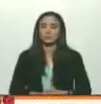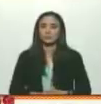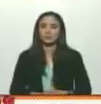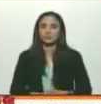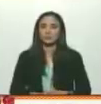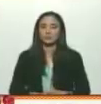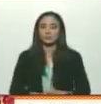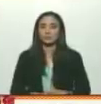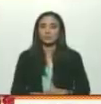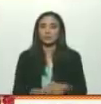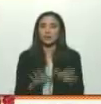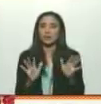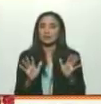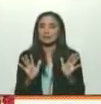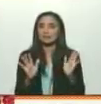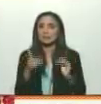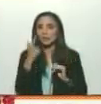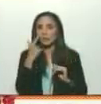Ta-ta-ta-ta.